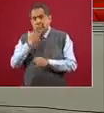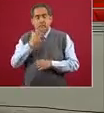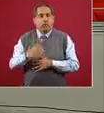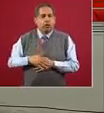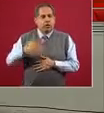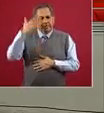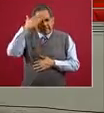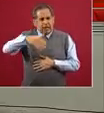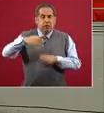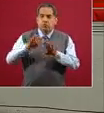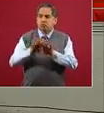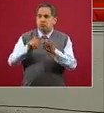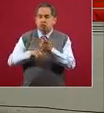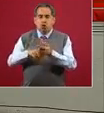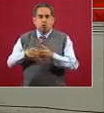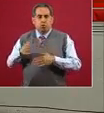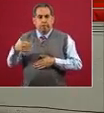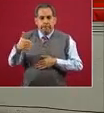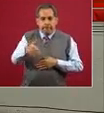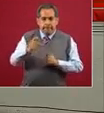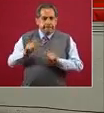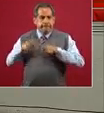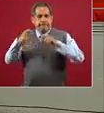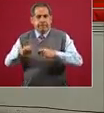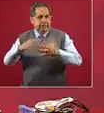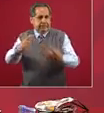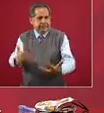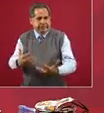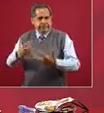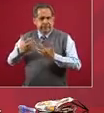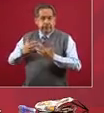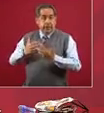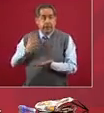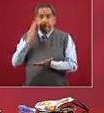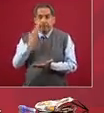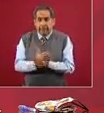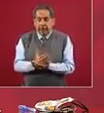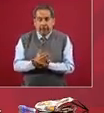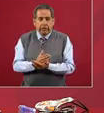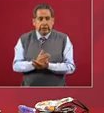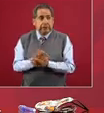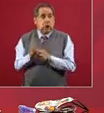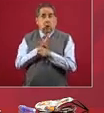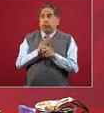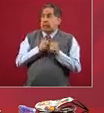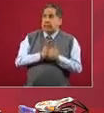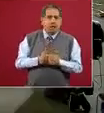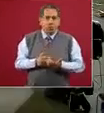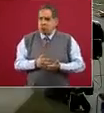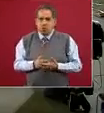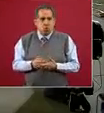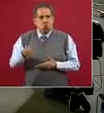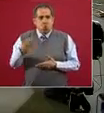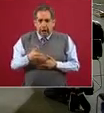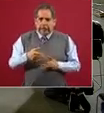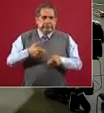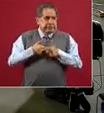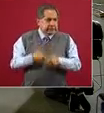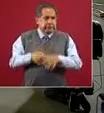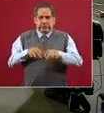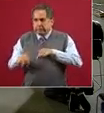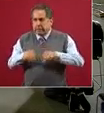la pesca y la actividad pesquera no paró, fue una actividad esencial que a pesar de la pandemia